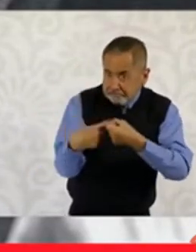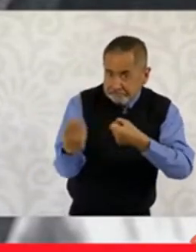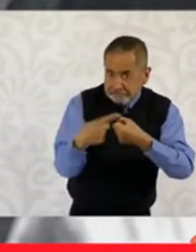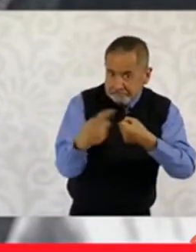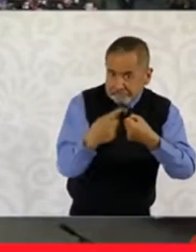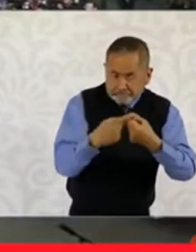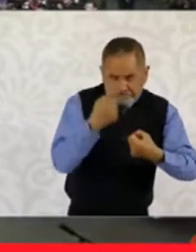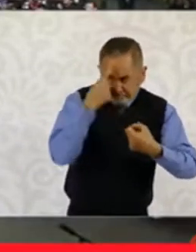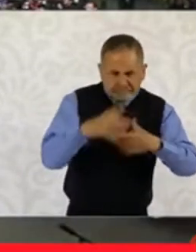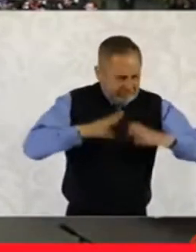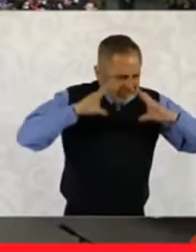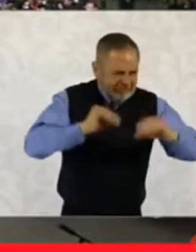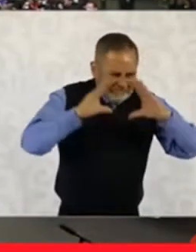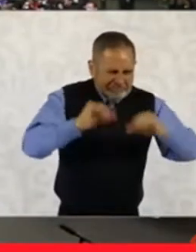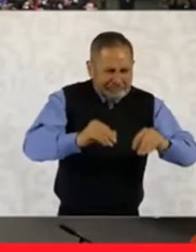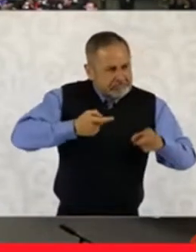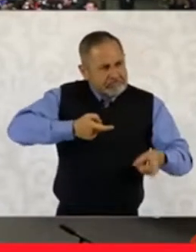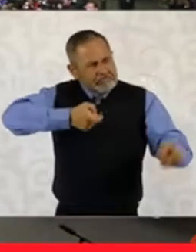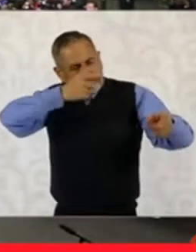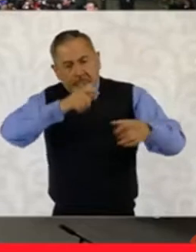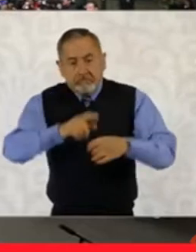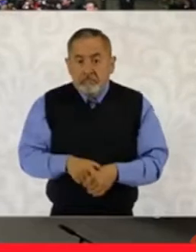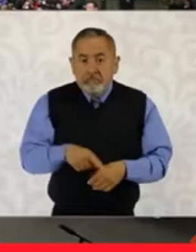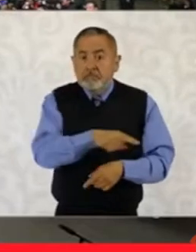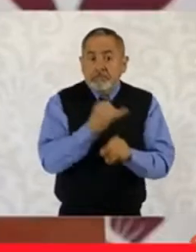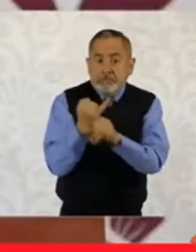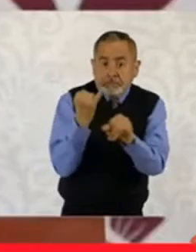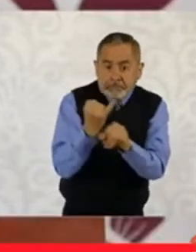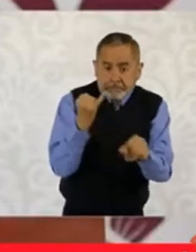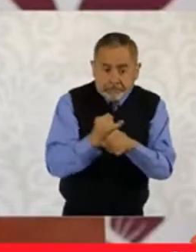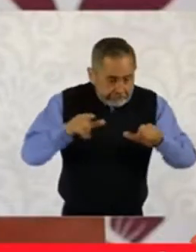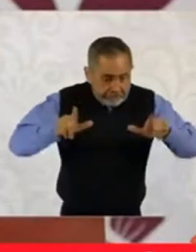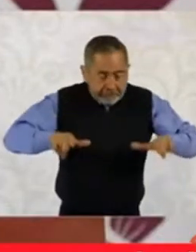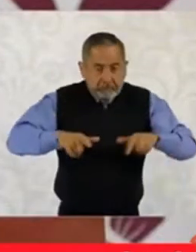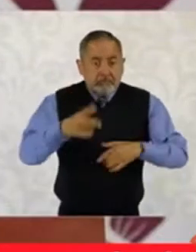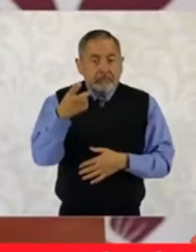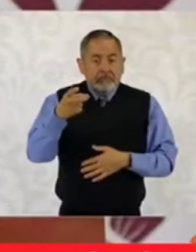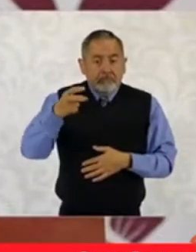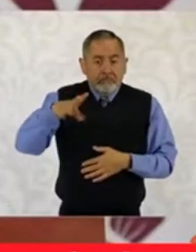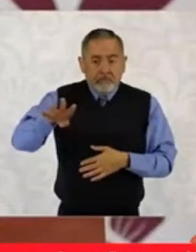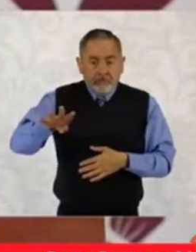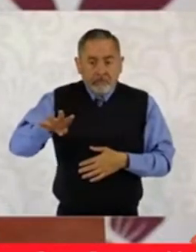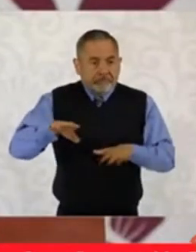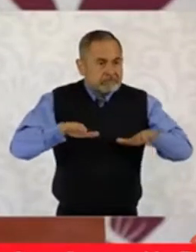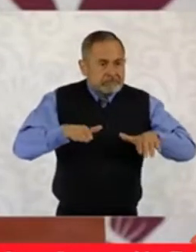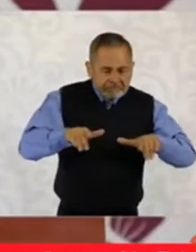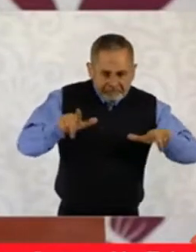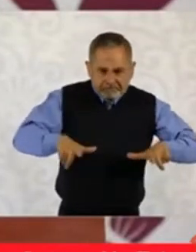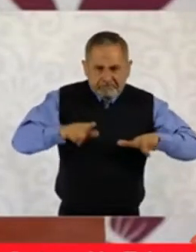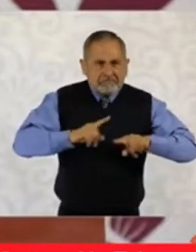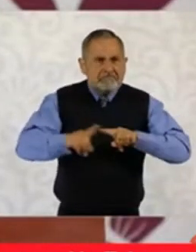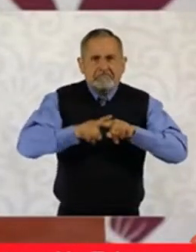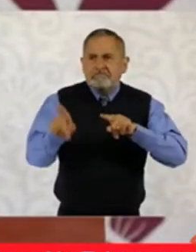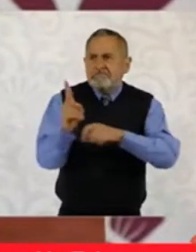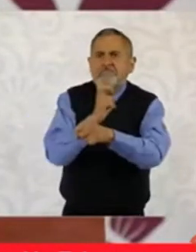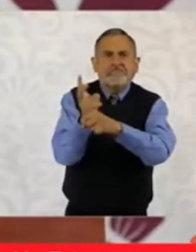¿Cuántas páginas bajaron? 39 páginas fueron bajadas y se va a continuar.